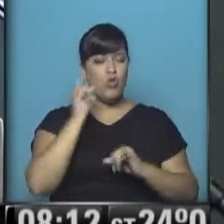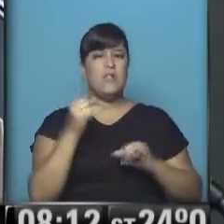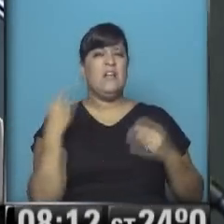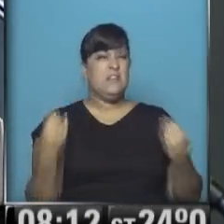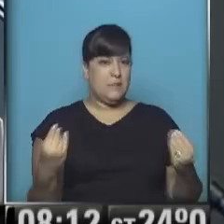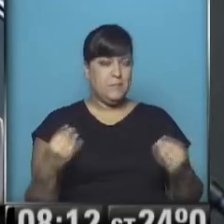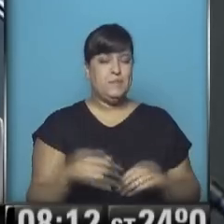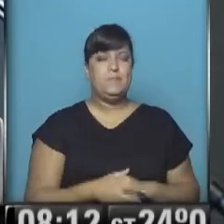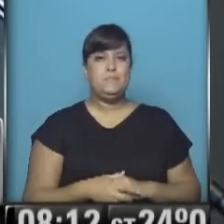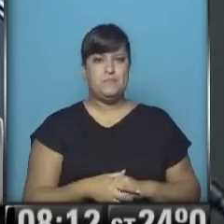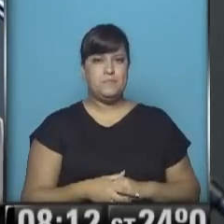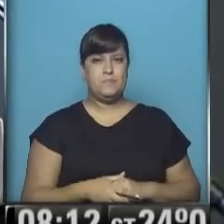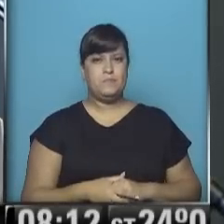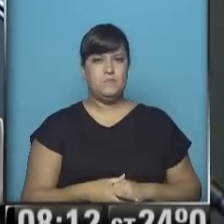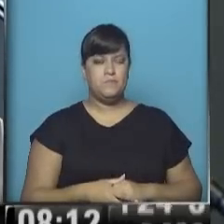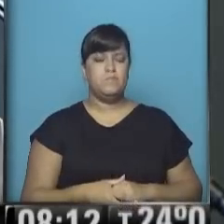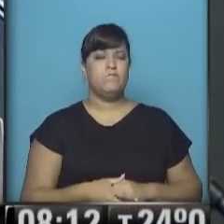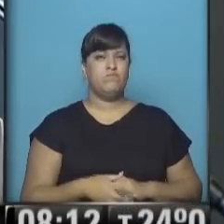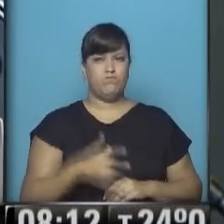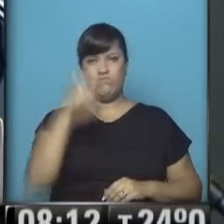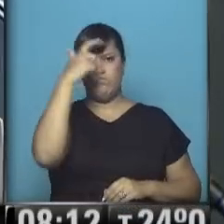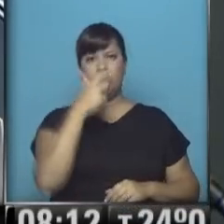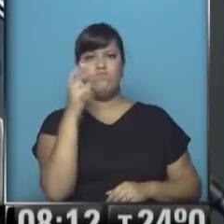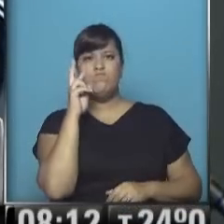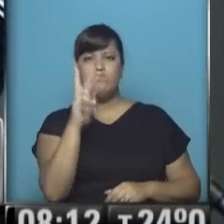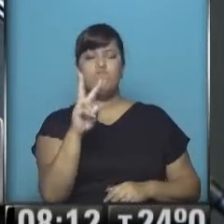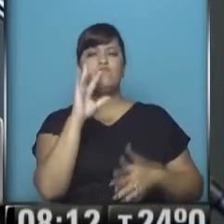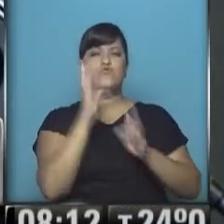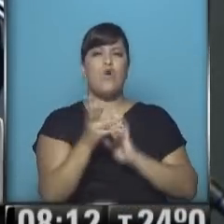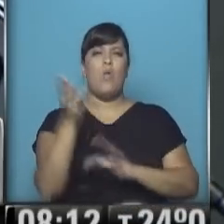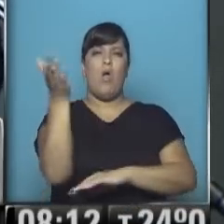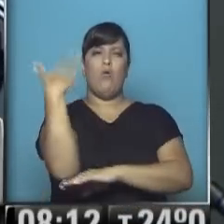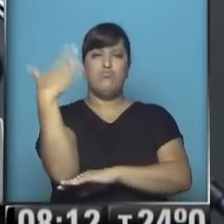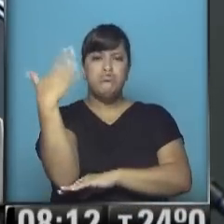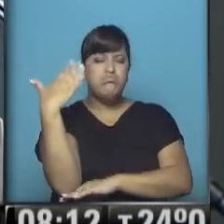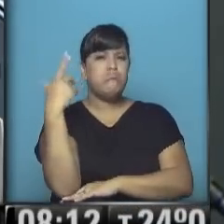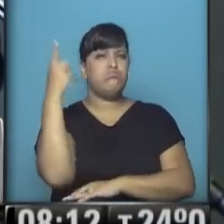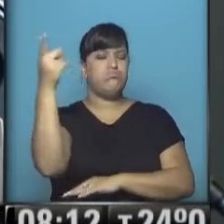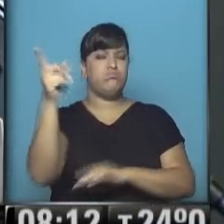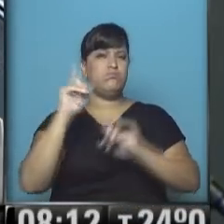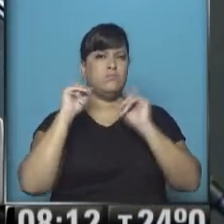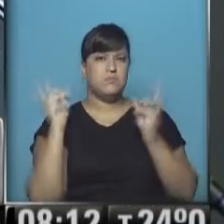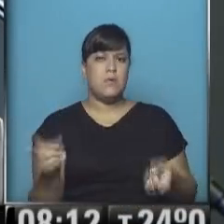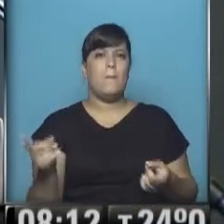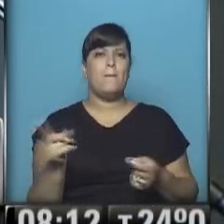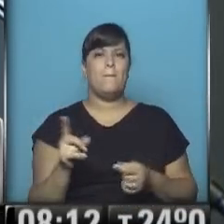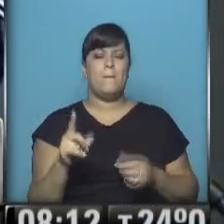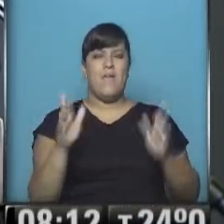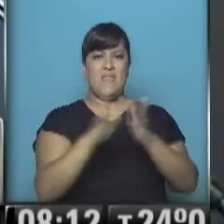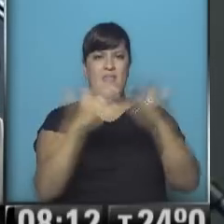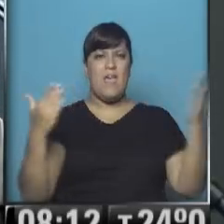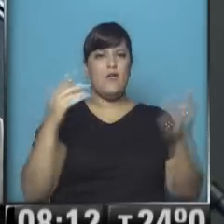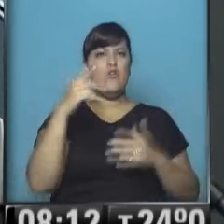siguiente. Uno observa, de acuerdo al relato suministrado, inclusive también en el diario